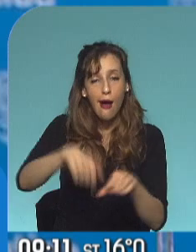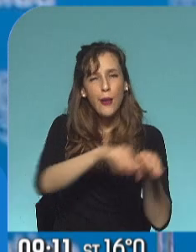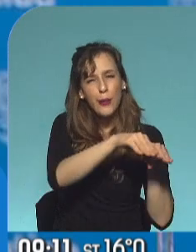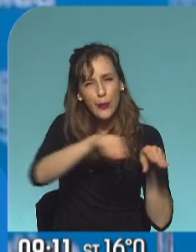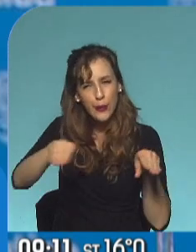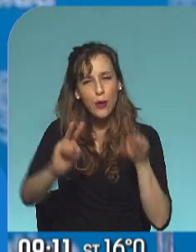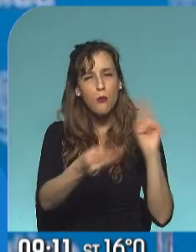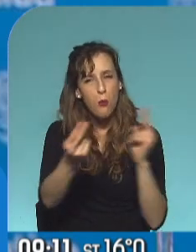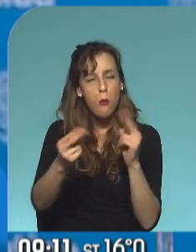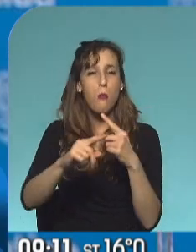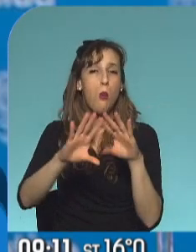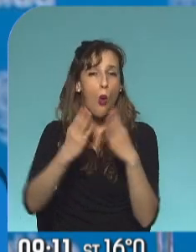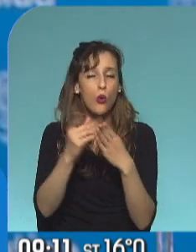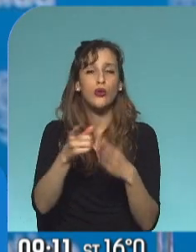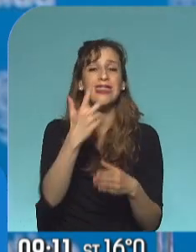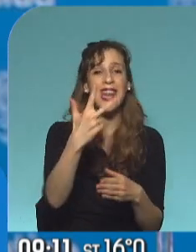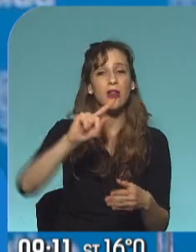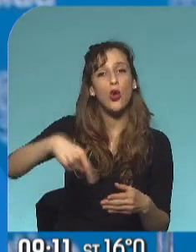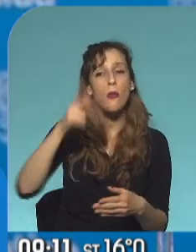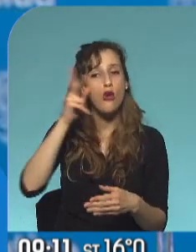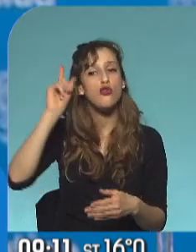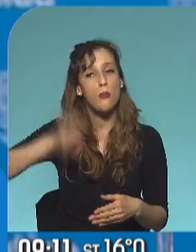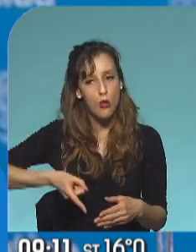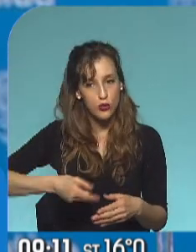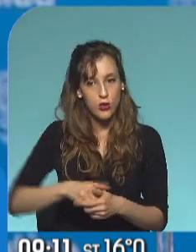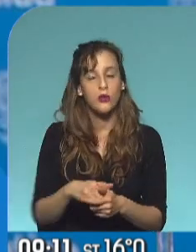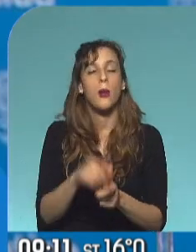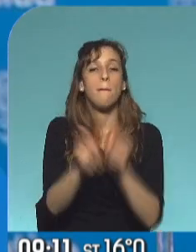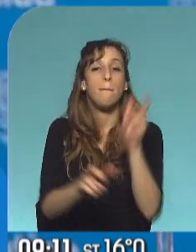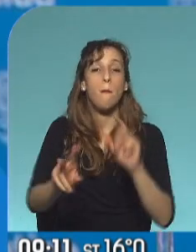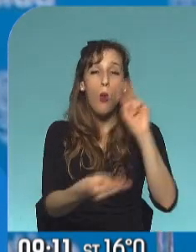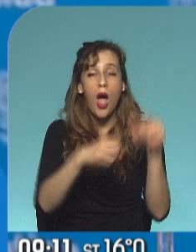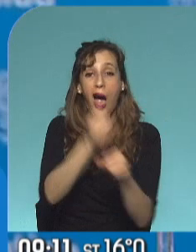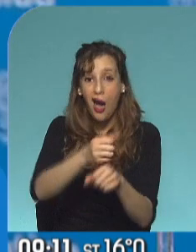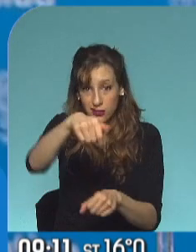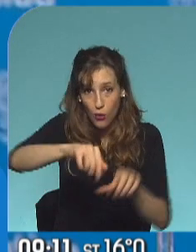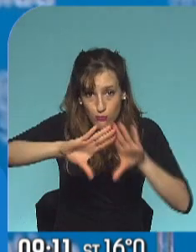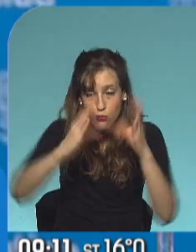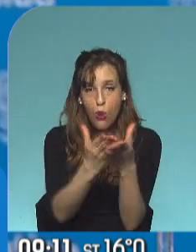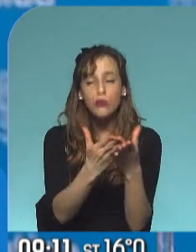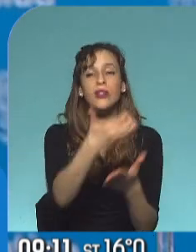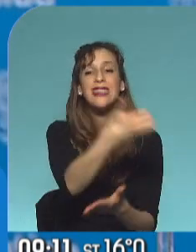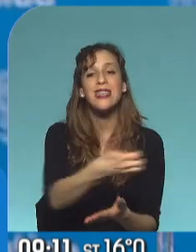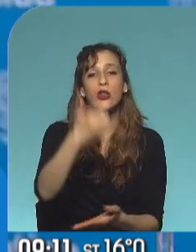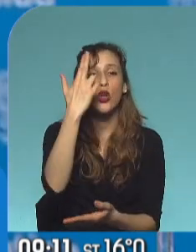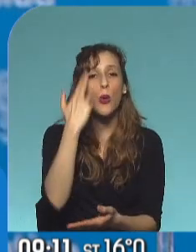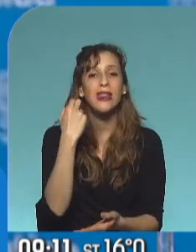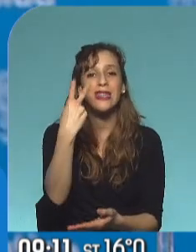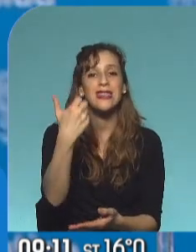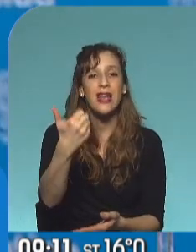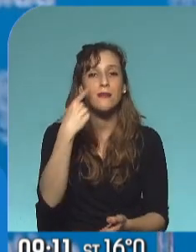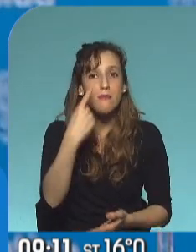nivel mundial es del 38 por ciento los fallecidos a nivel mundial son 696.000